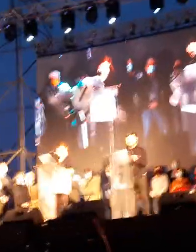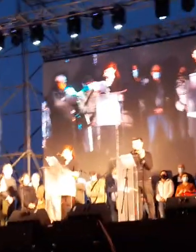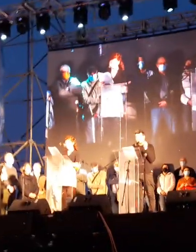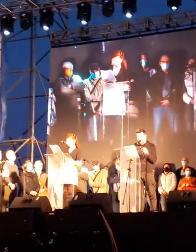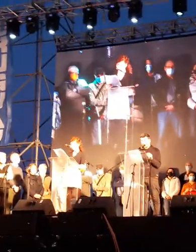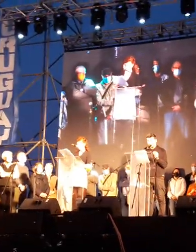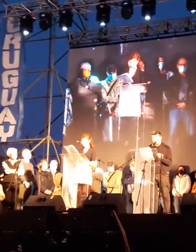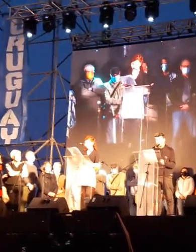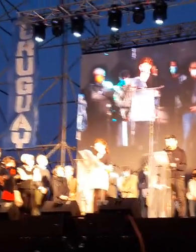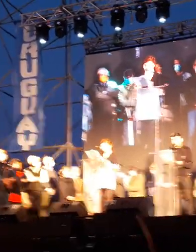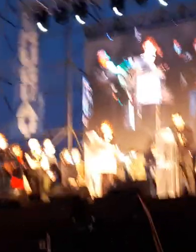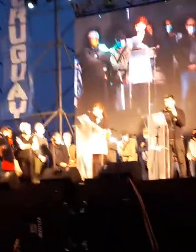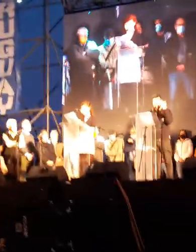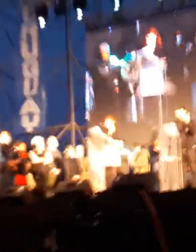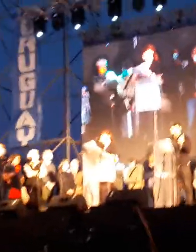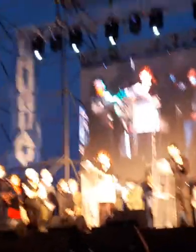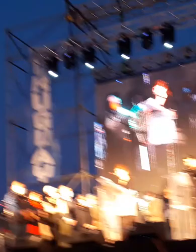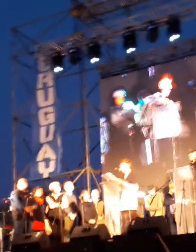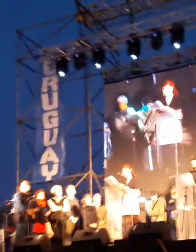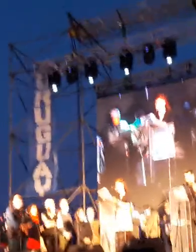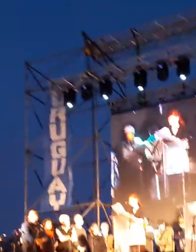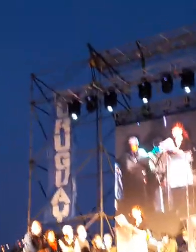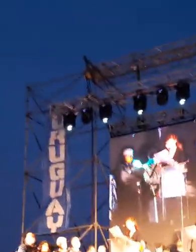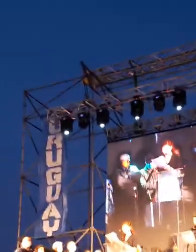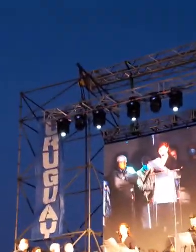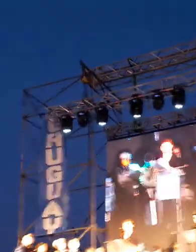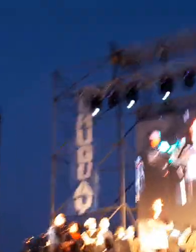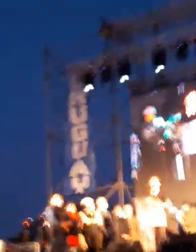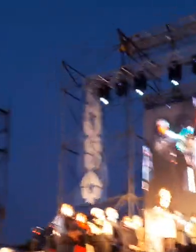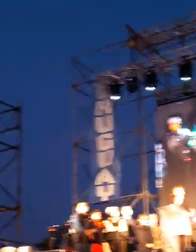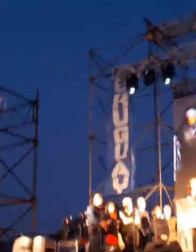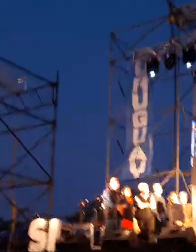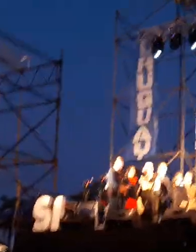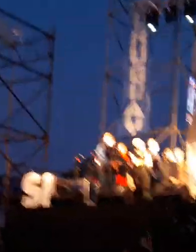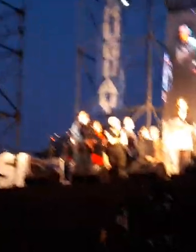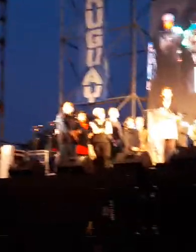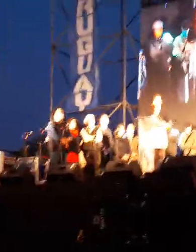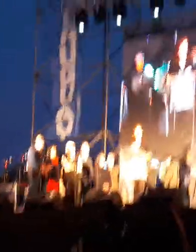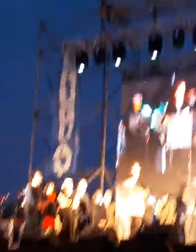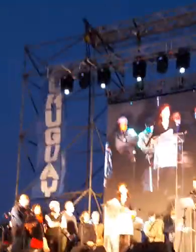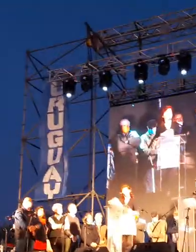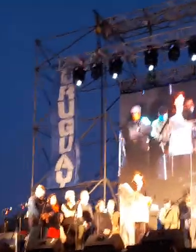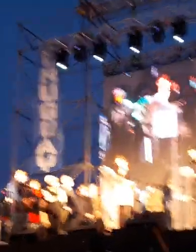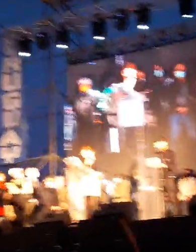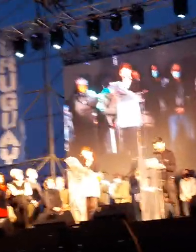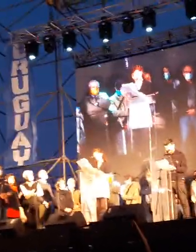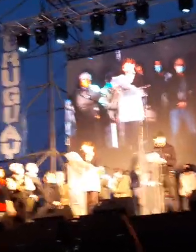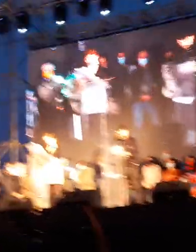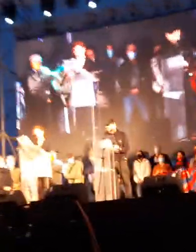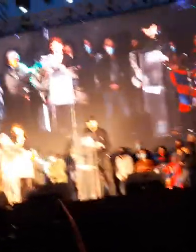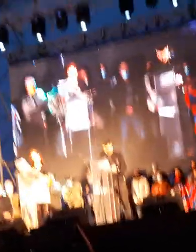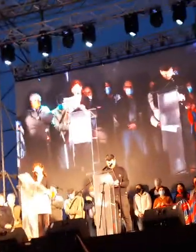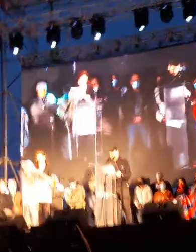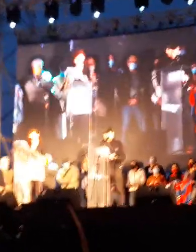pobreza, y hay menos recursos para salud, vivienda, educación y otras áreas esenciales del Estado.